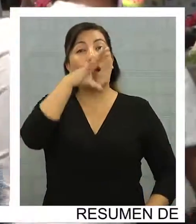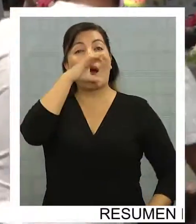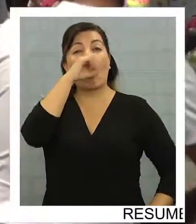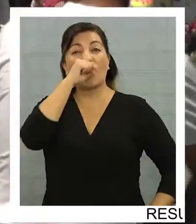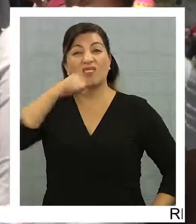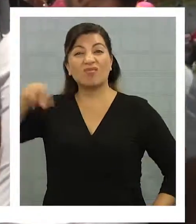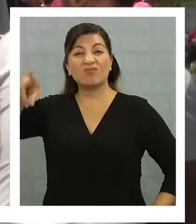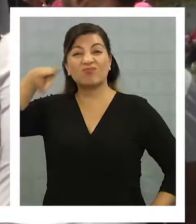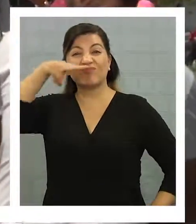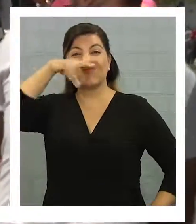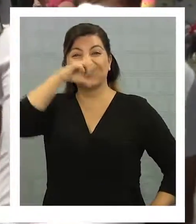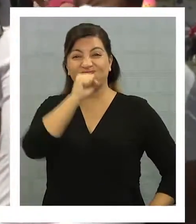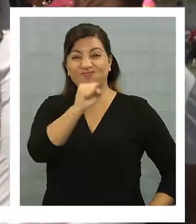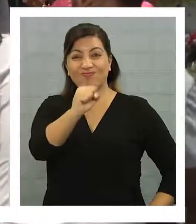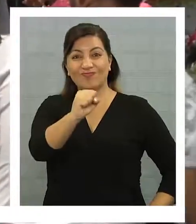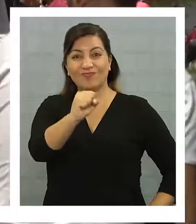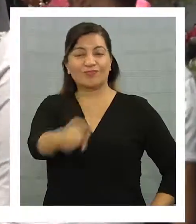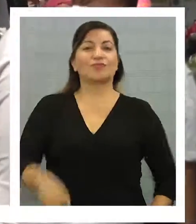putrefacción del ambiente.